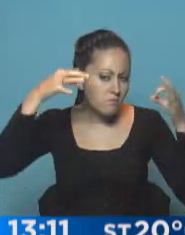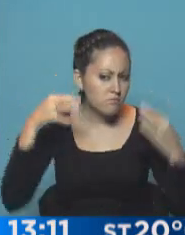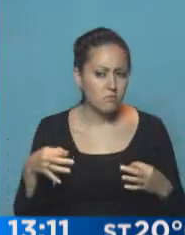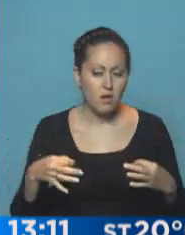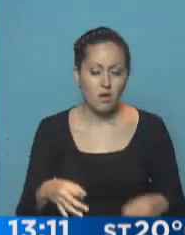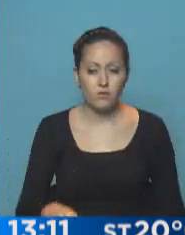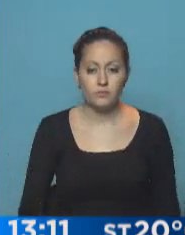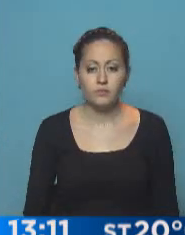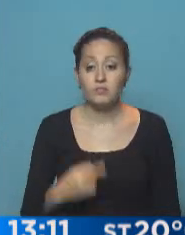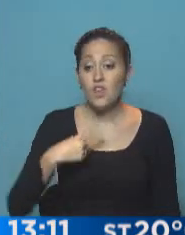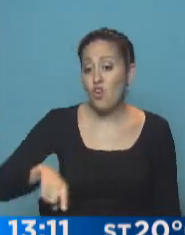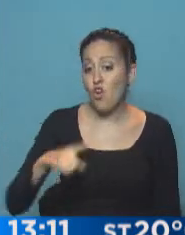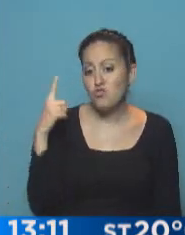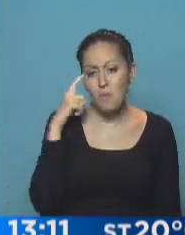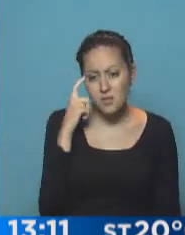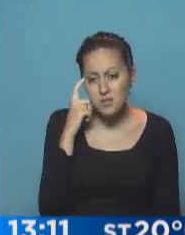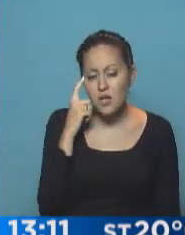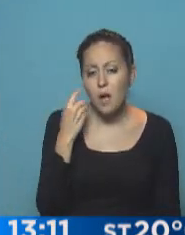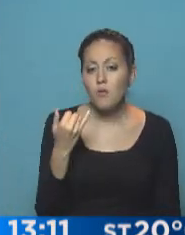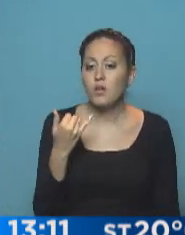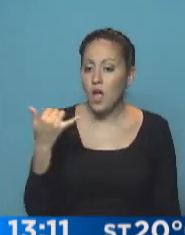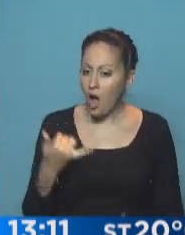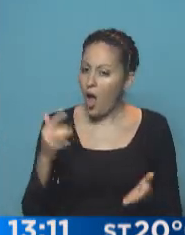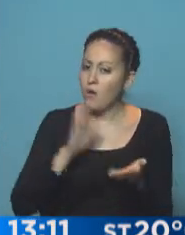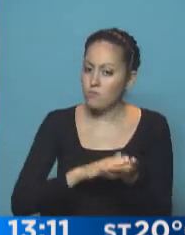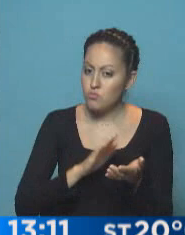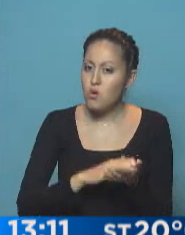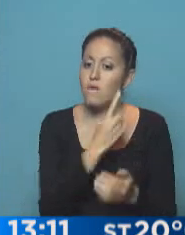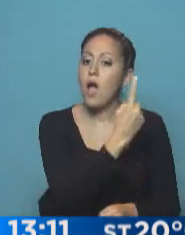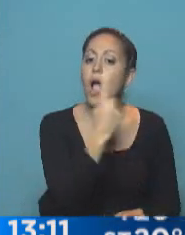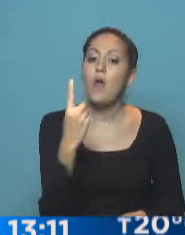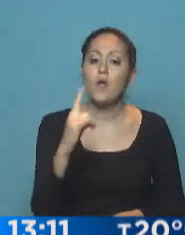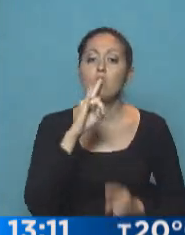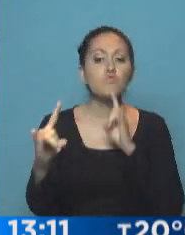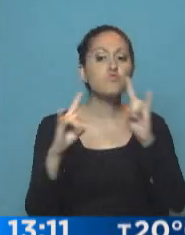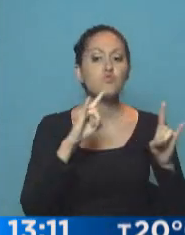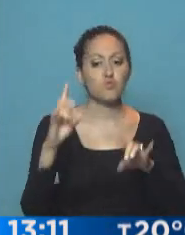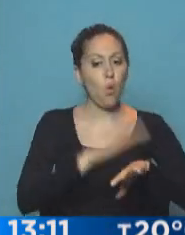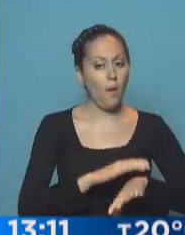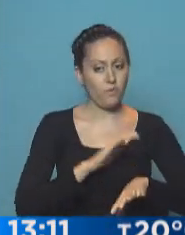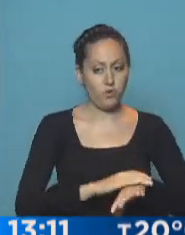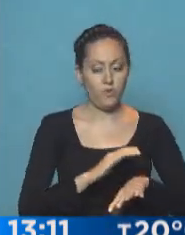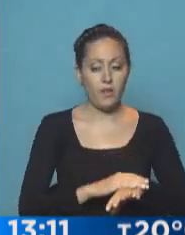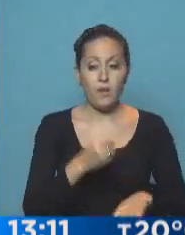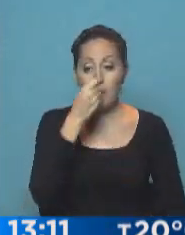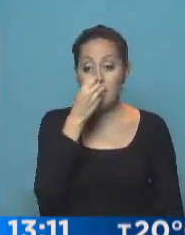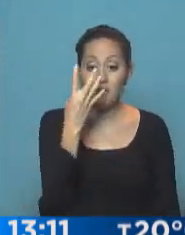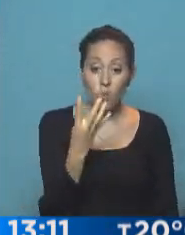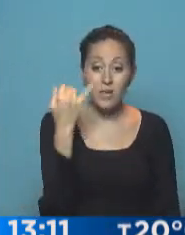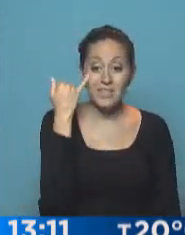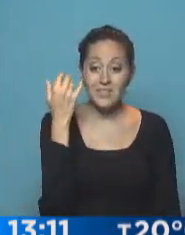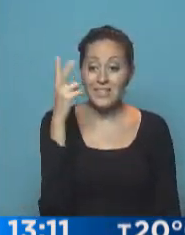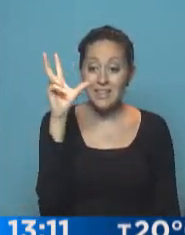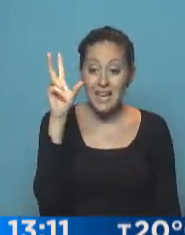transparente, creemos que está absolutamente probada las responsabilidades de los funcionarios y de los empresarios. El 24 y el 31 a ellos no les